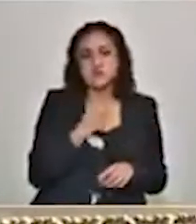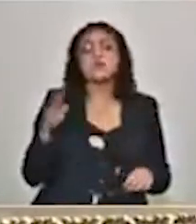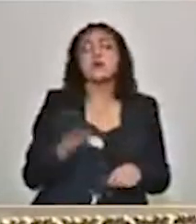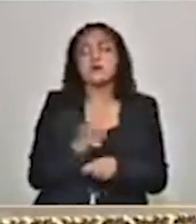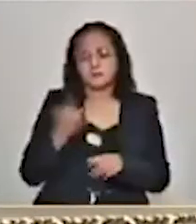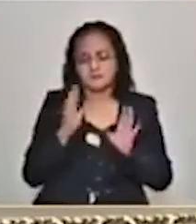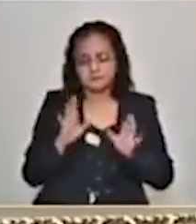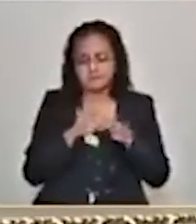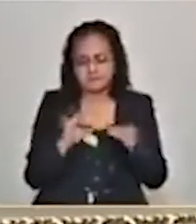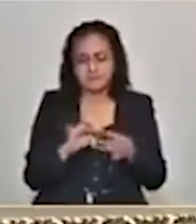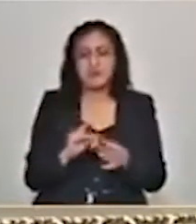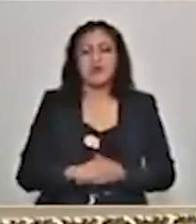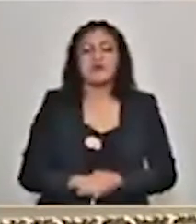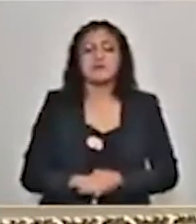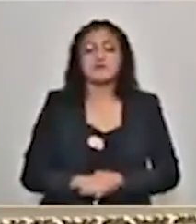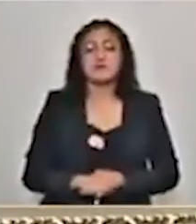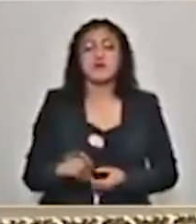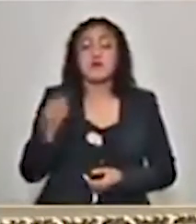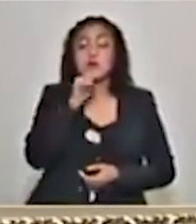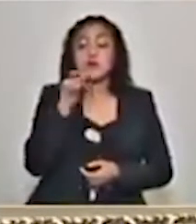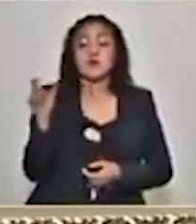miren, aun